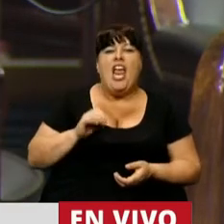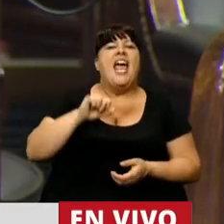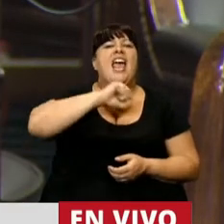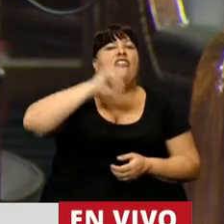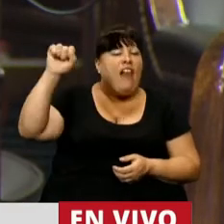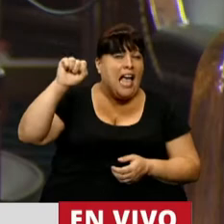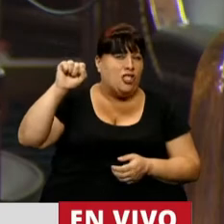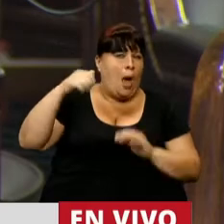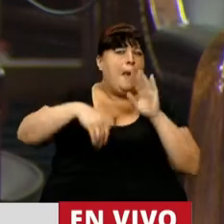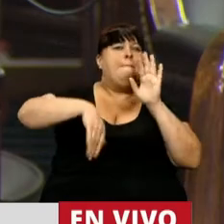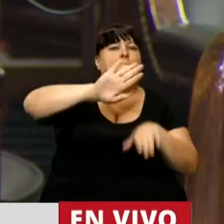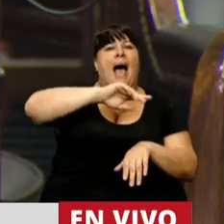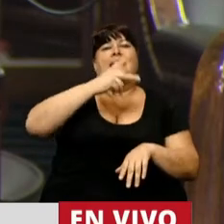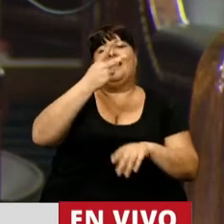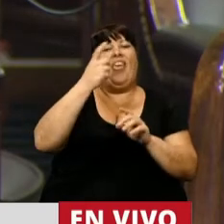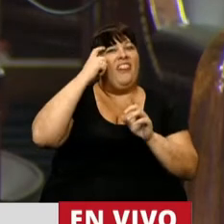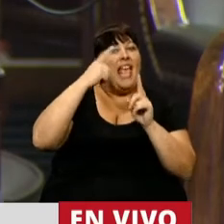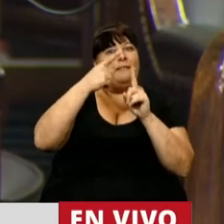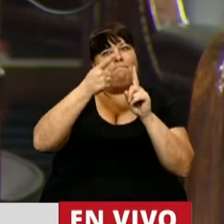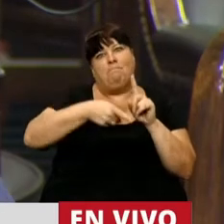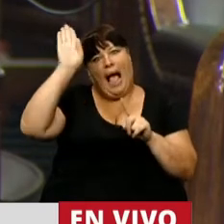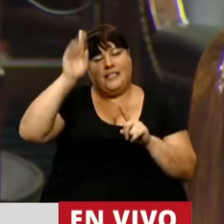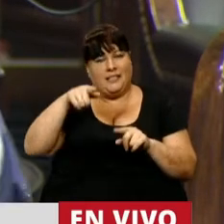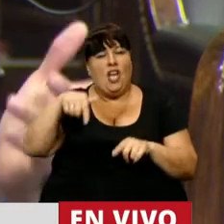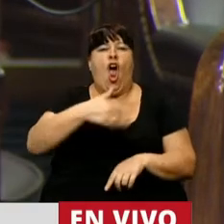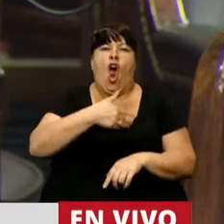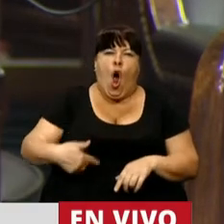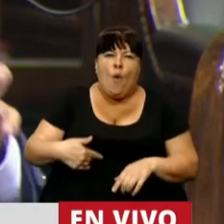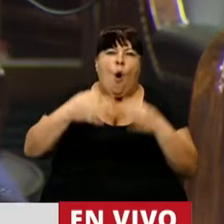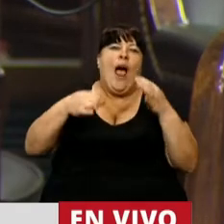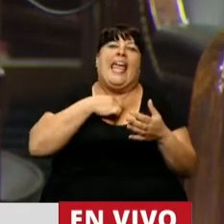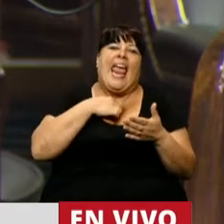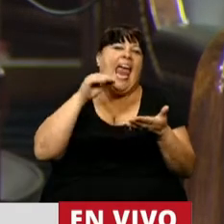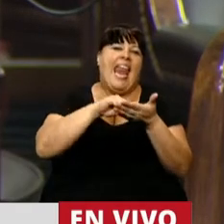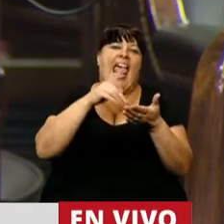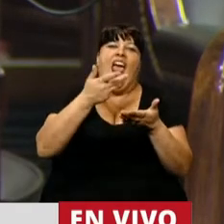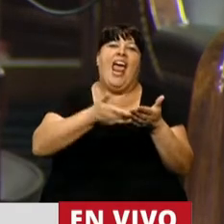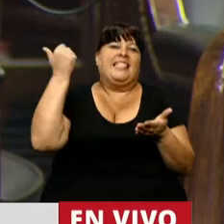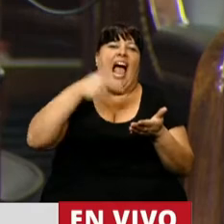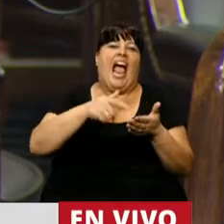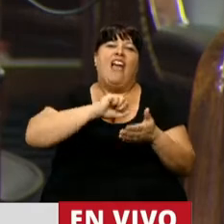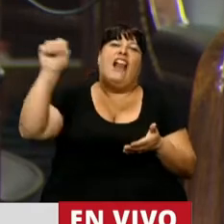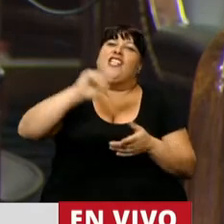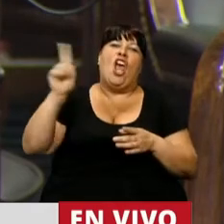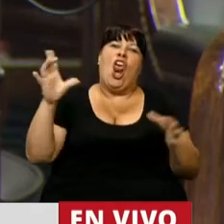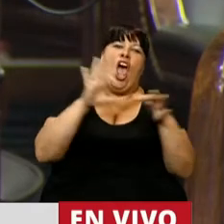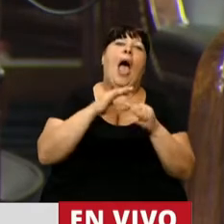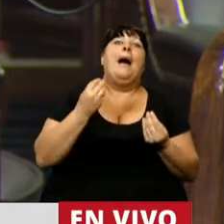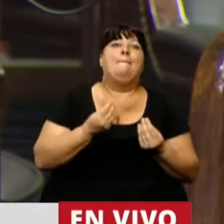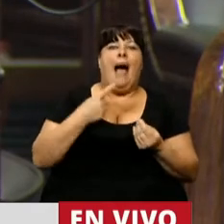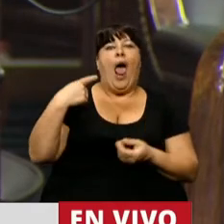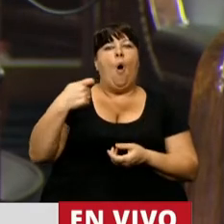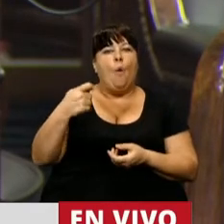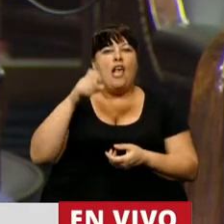inflación que supera los 2 dígitos. Y a este gobierno se le ocurre casualmente sacar la inflación para que estén atadas